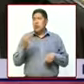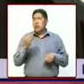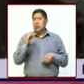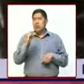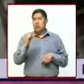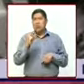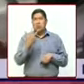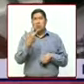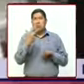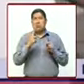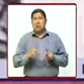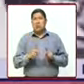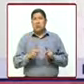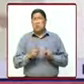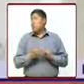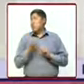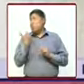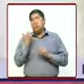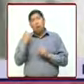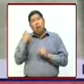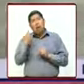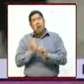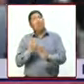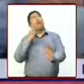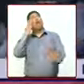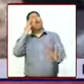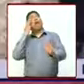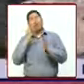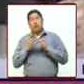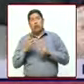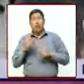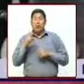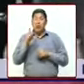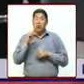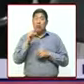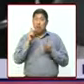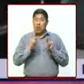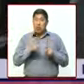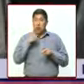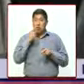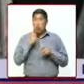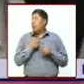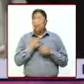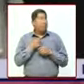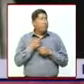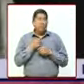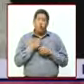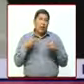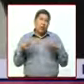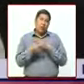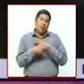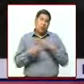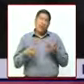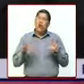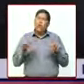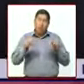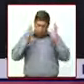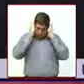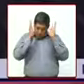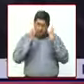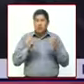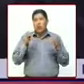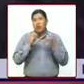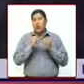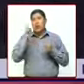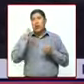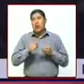poco personal para tanta gente que todavía sigue haciendo fila. Solo quedamos 20 personas, dijeron, y cortaron, dijeron que ya no van a atender más.